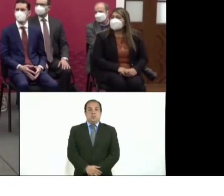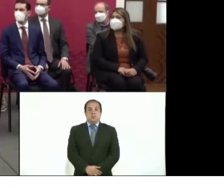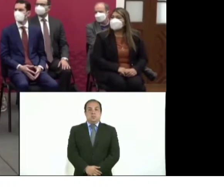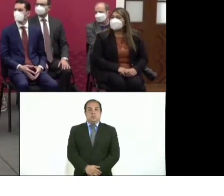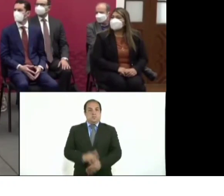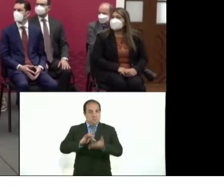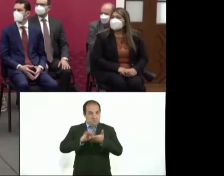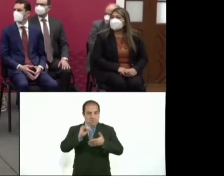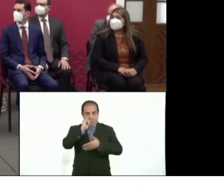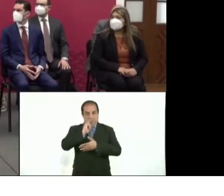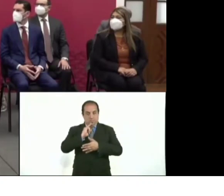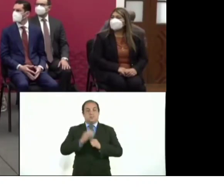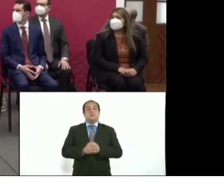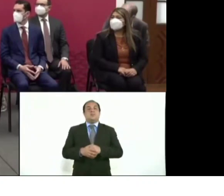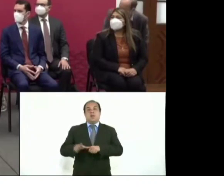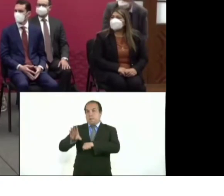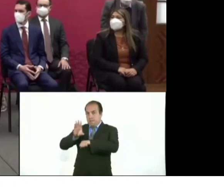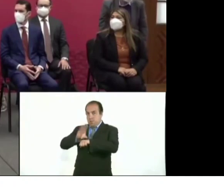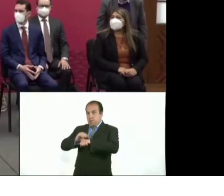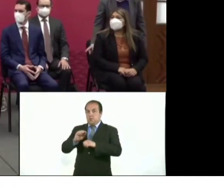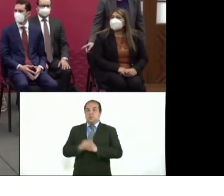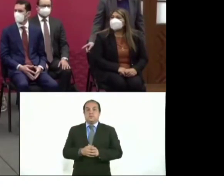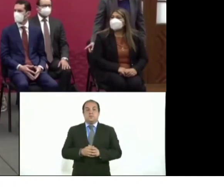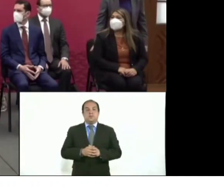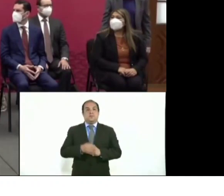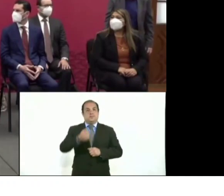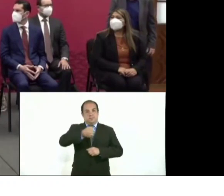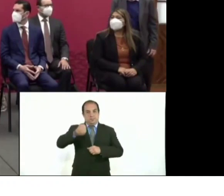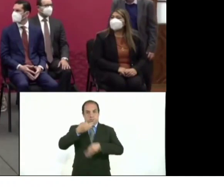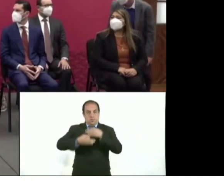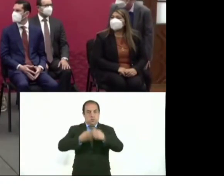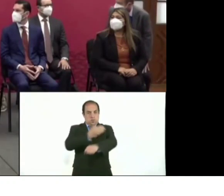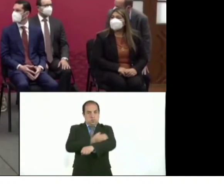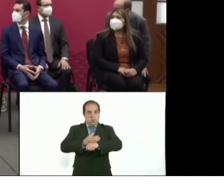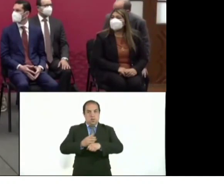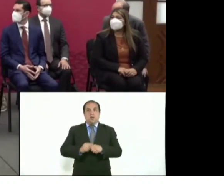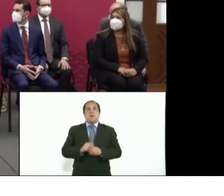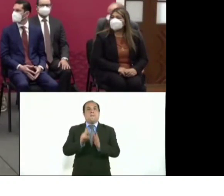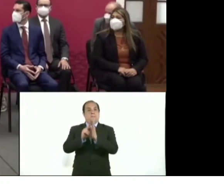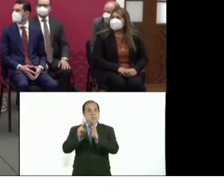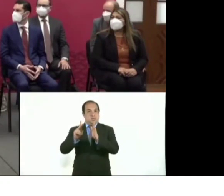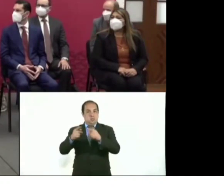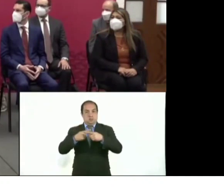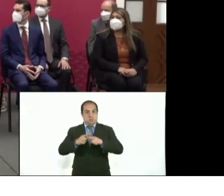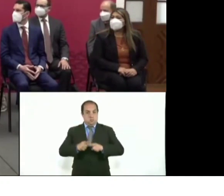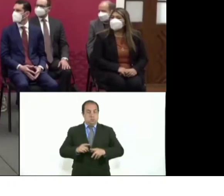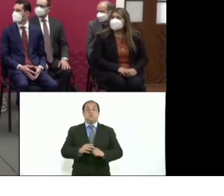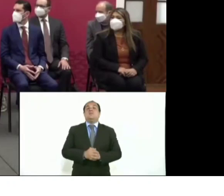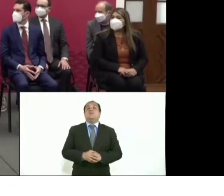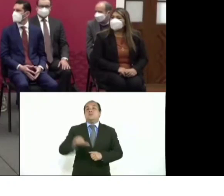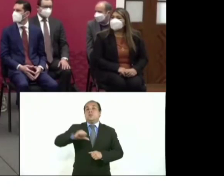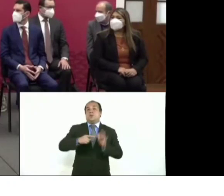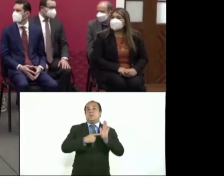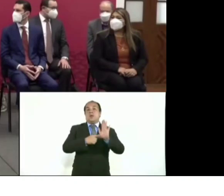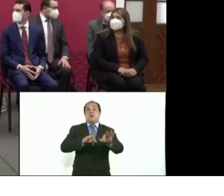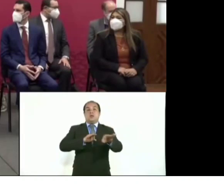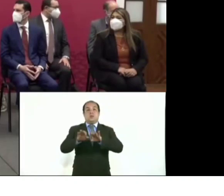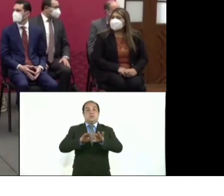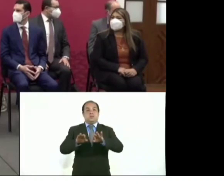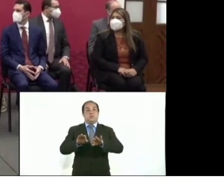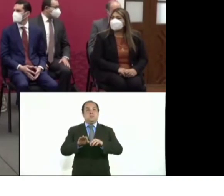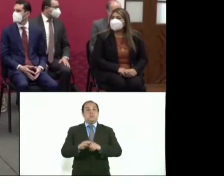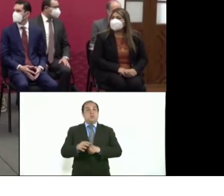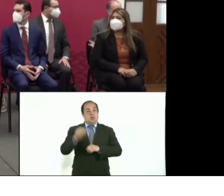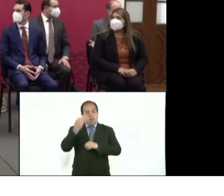Muchas gracias, jefa, con su permiso, y saludo a todos los compañeros de la prensa. Hoy presentamos un trabajo que llevamos